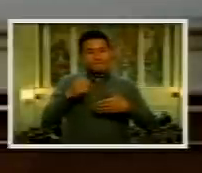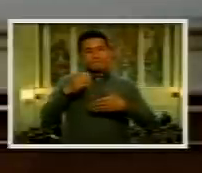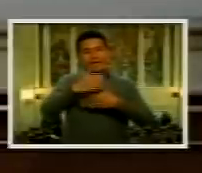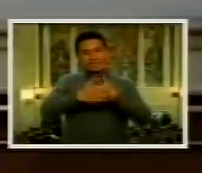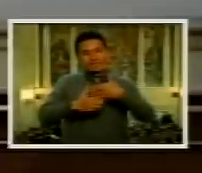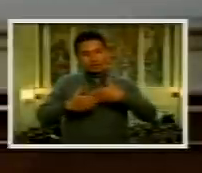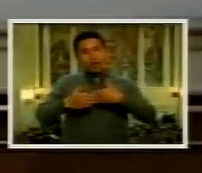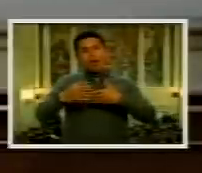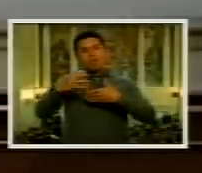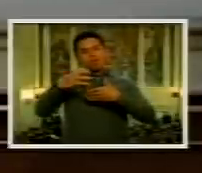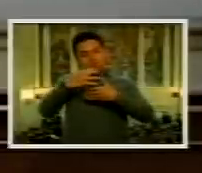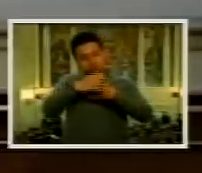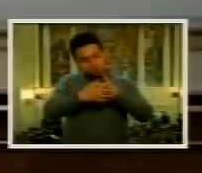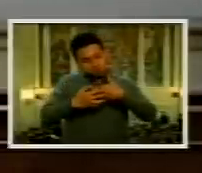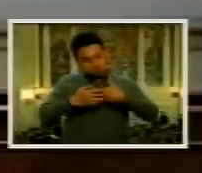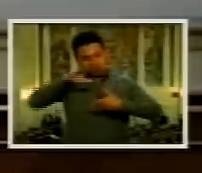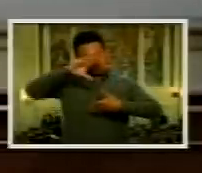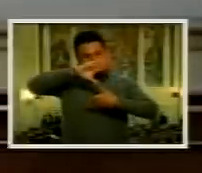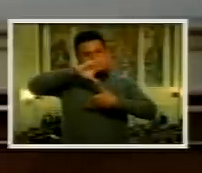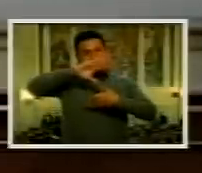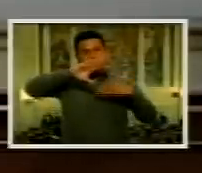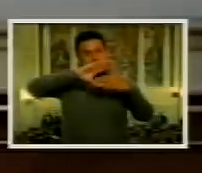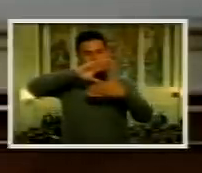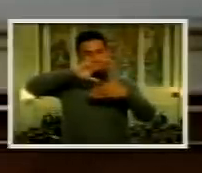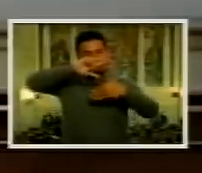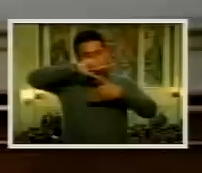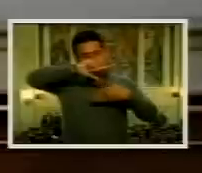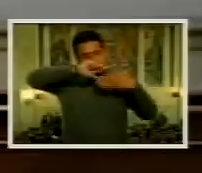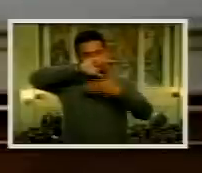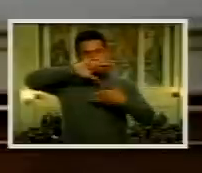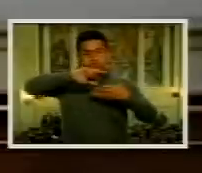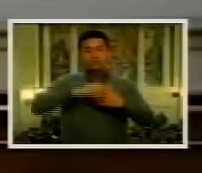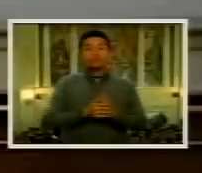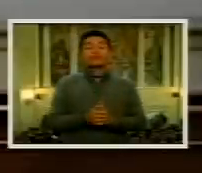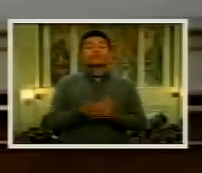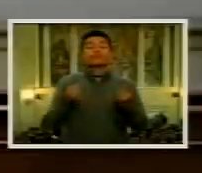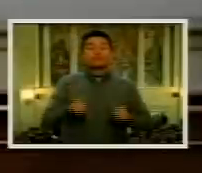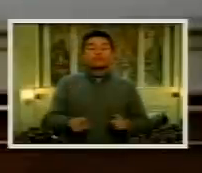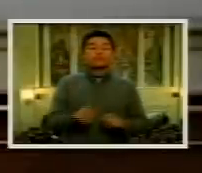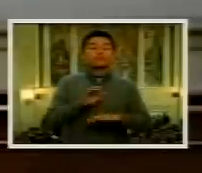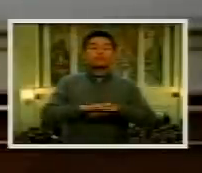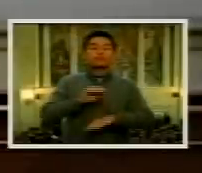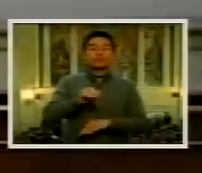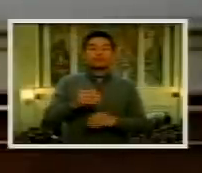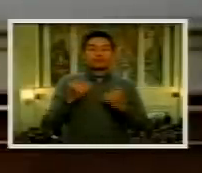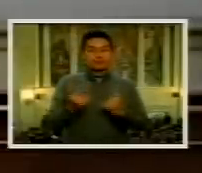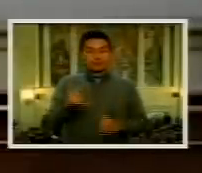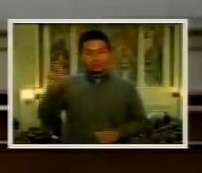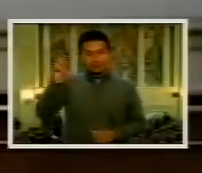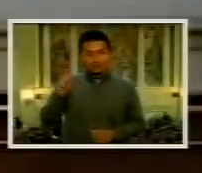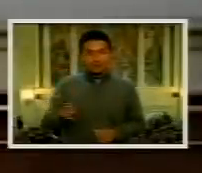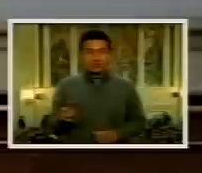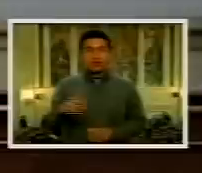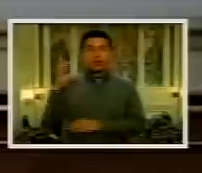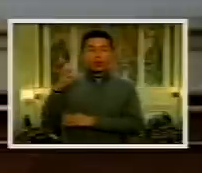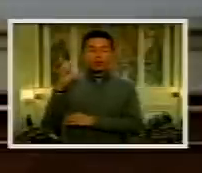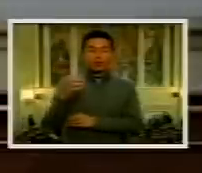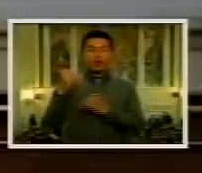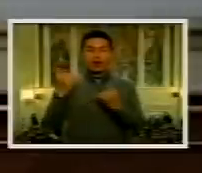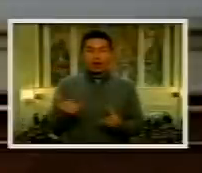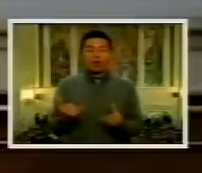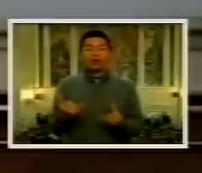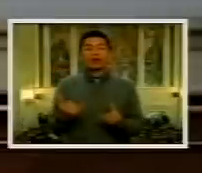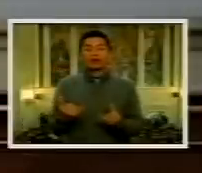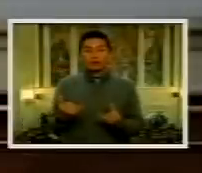Latina. En este momento decisivo para Venezuela, también Colombia atraviesa